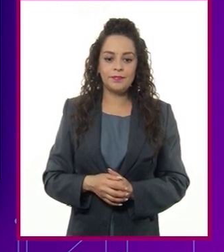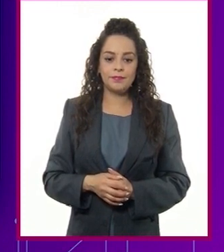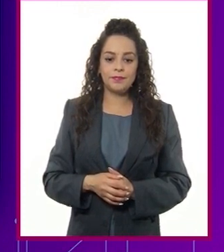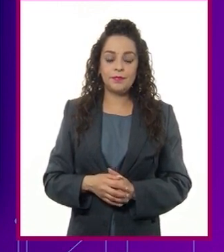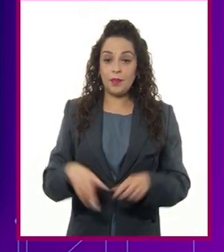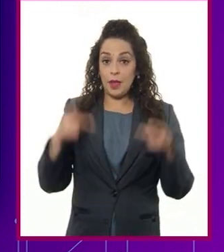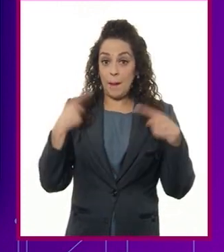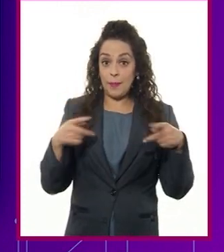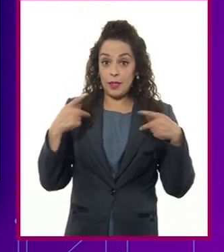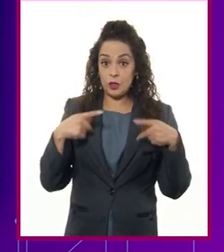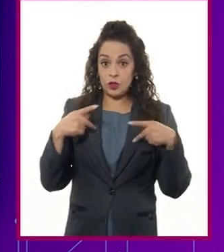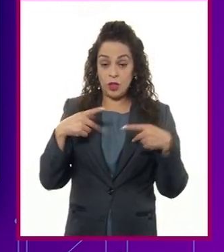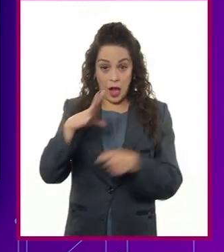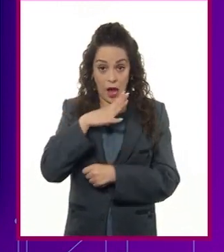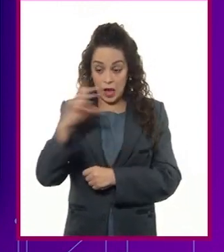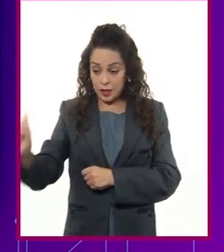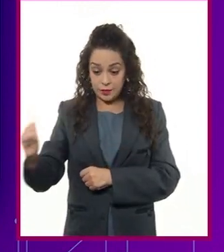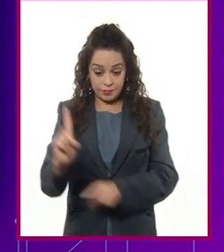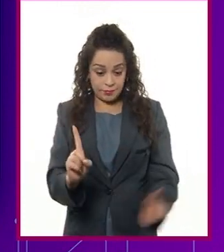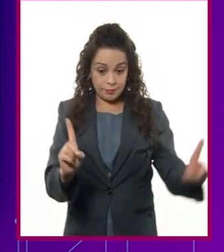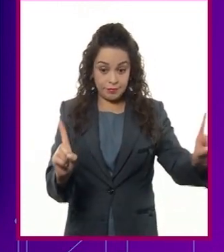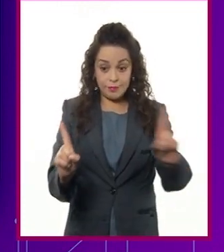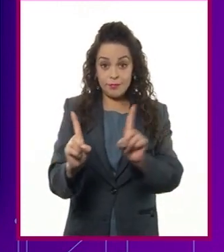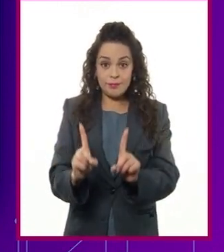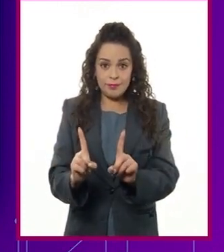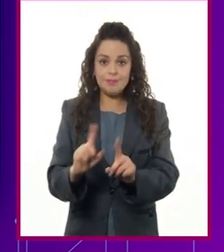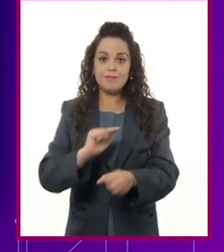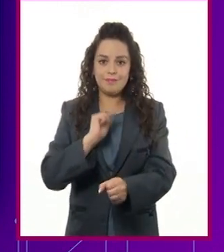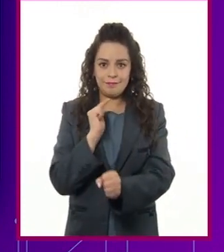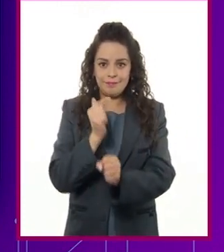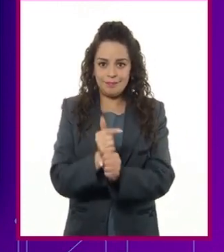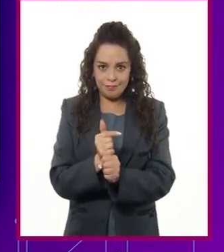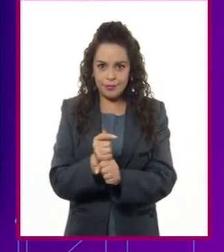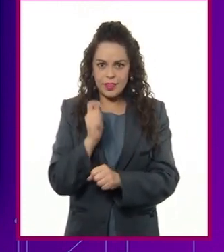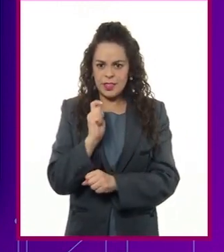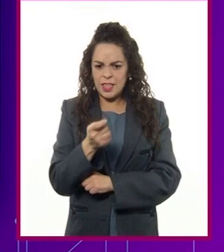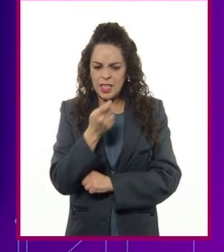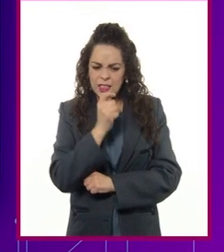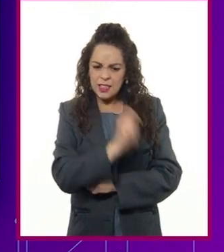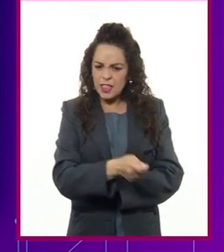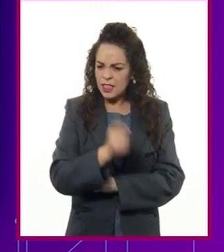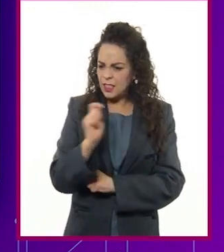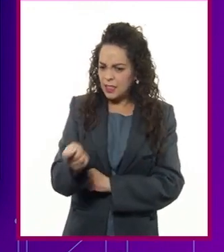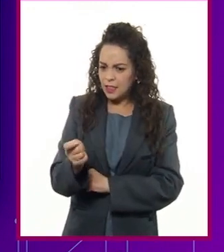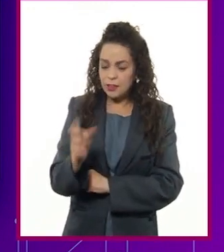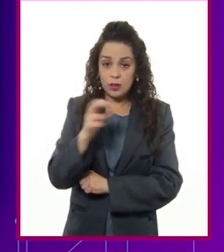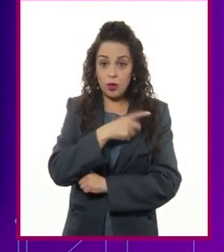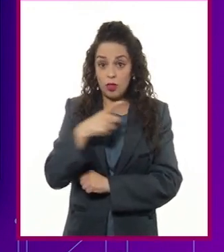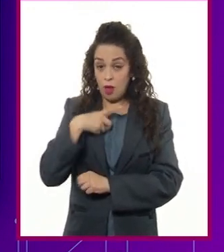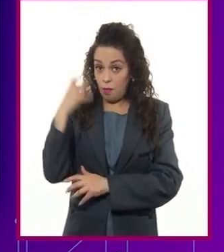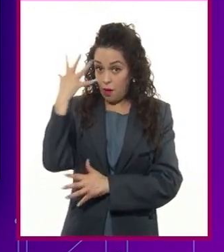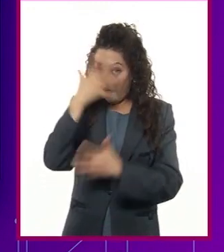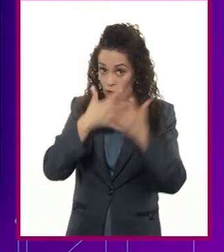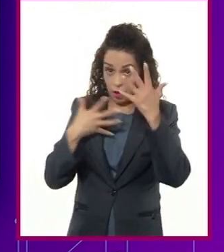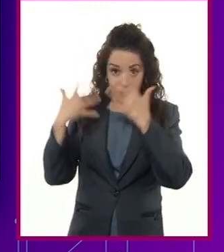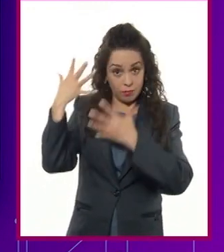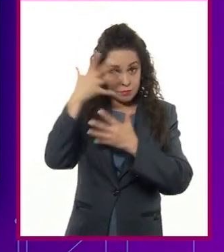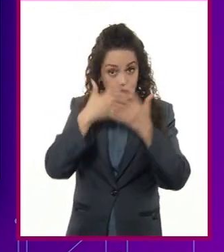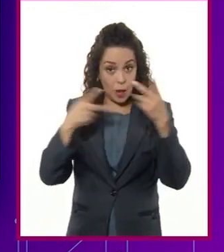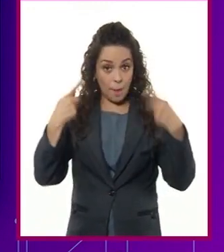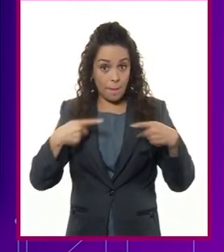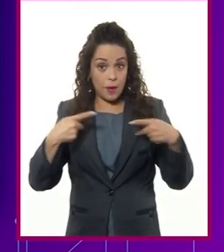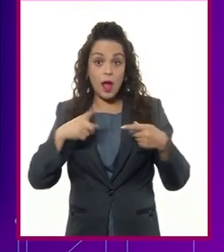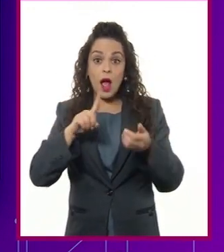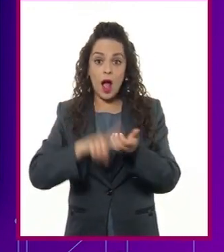Las personas involucradas. Se identifica a las partes involucradas, sin confundir a las personas, que son quienes representan